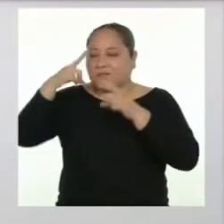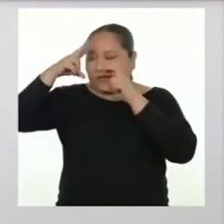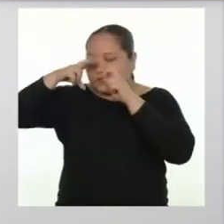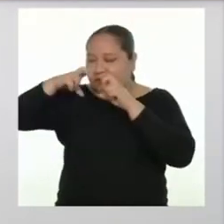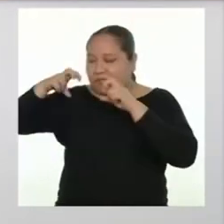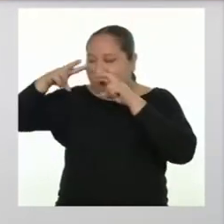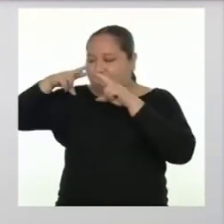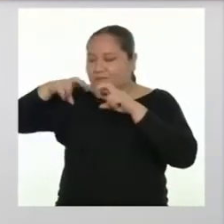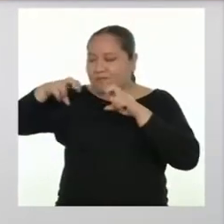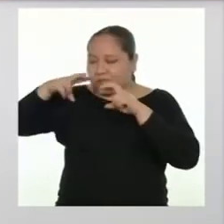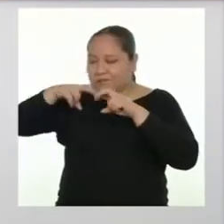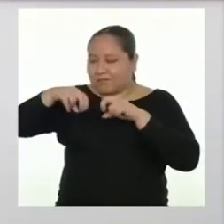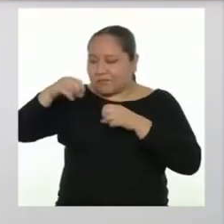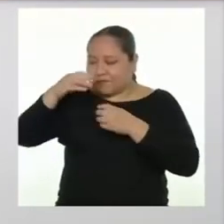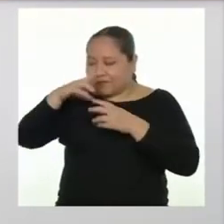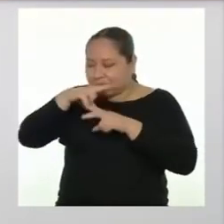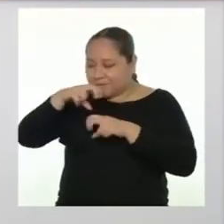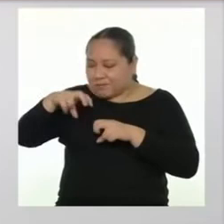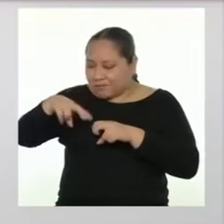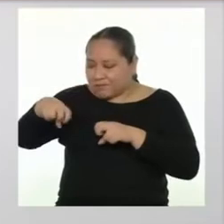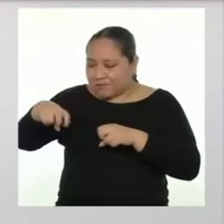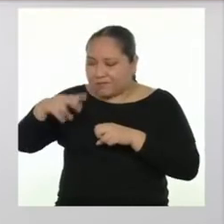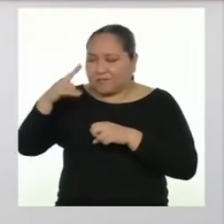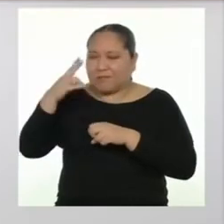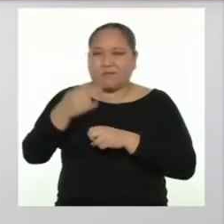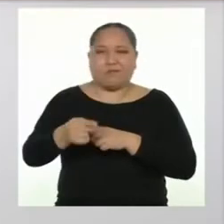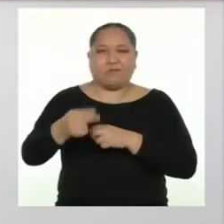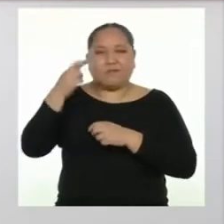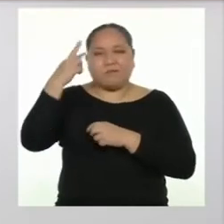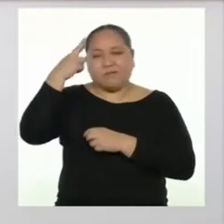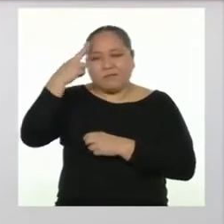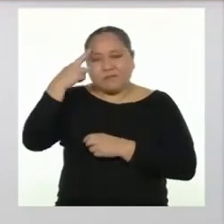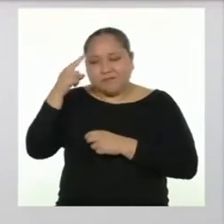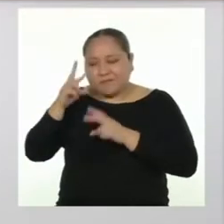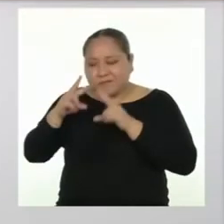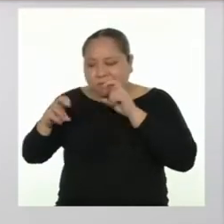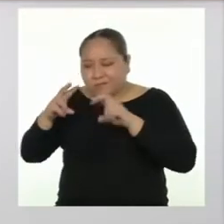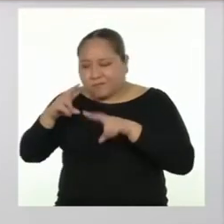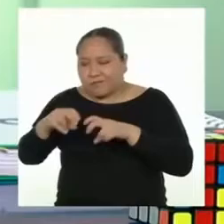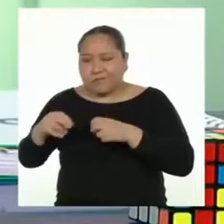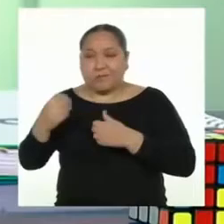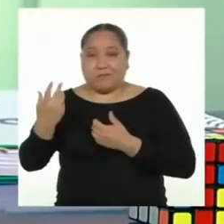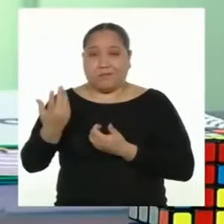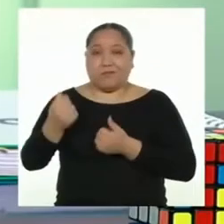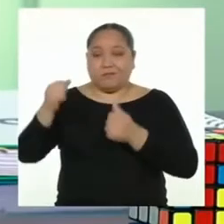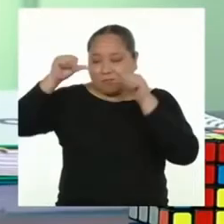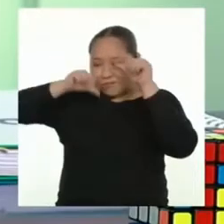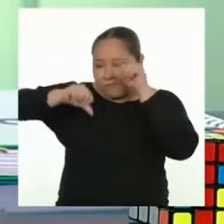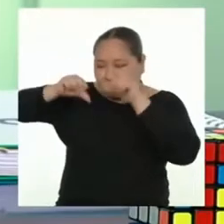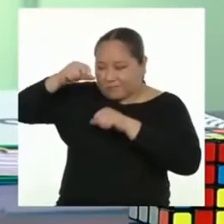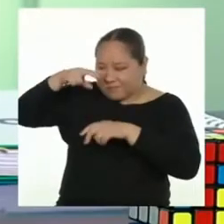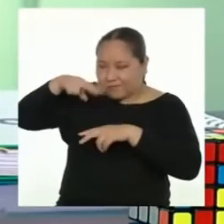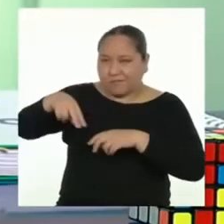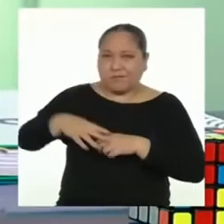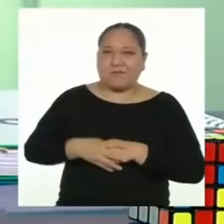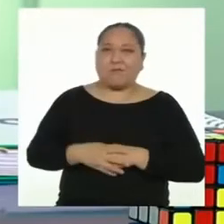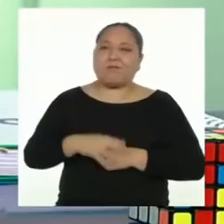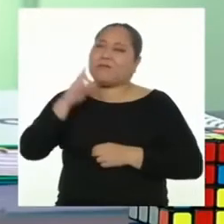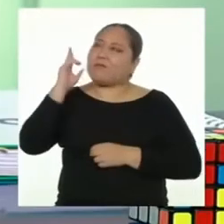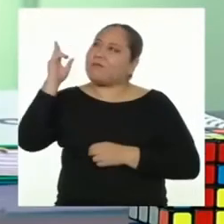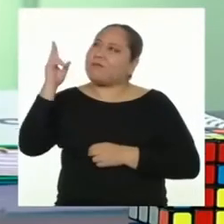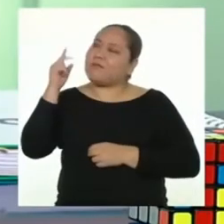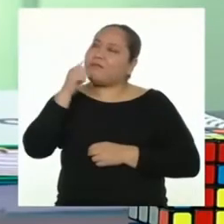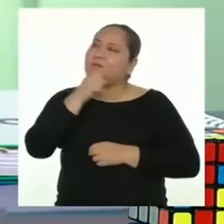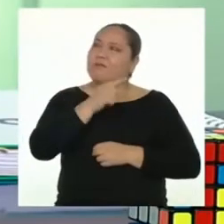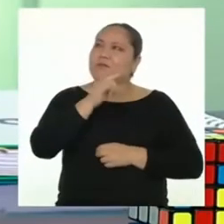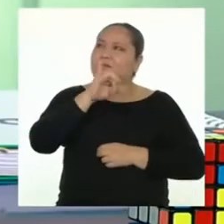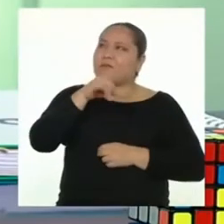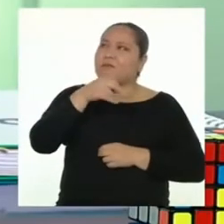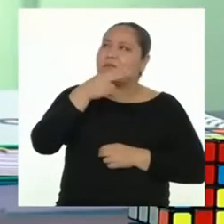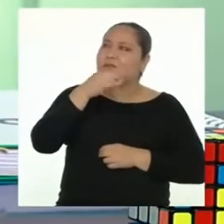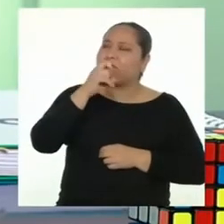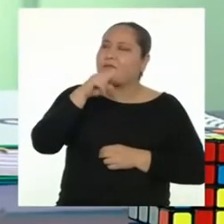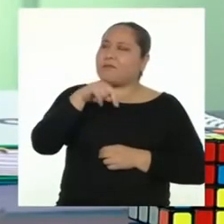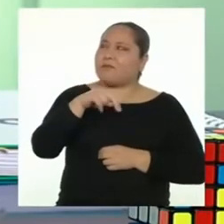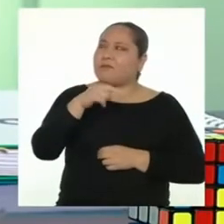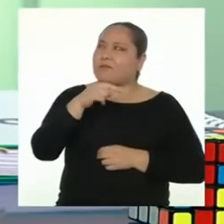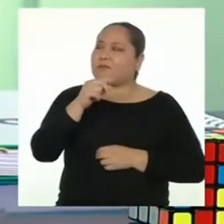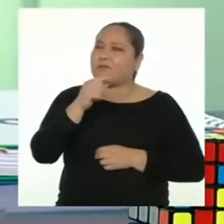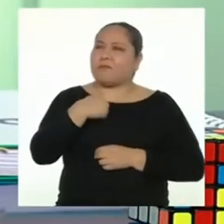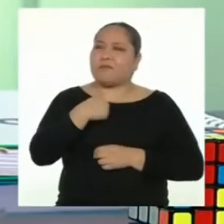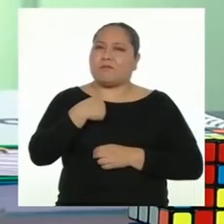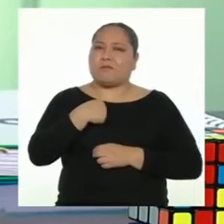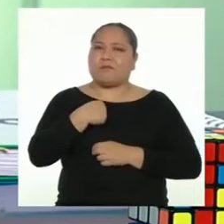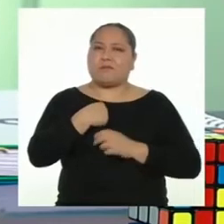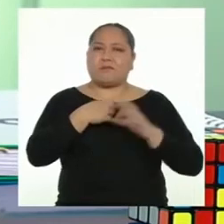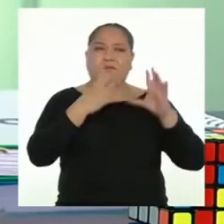de estudios, investigaciones, análisis académicos, etc. Profesora, Jonathan y yo elaboramos un